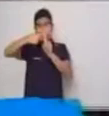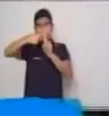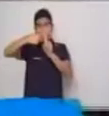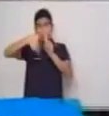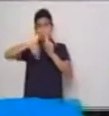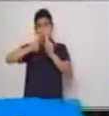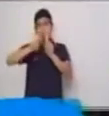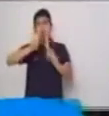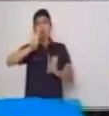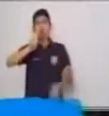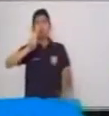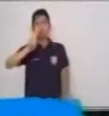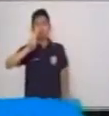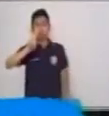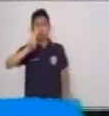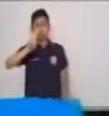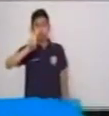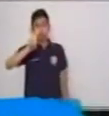2.